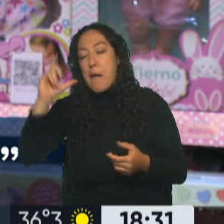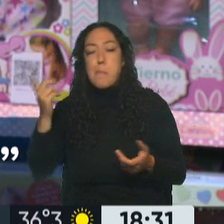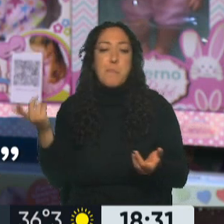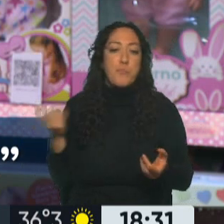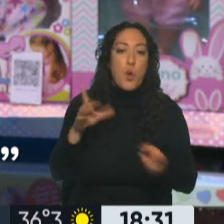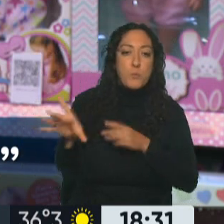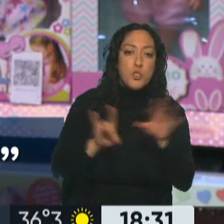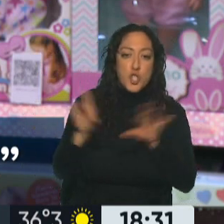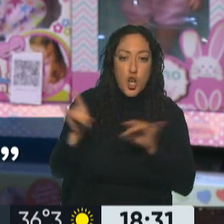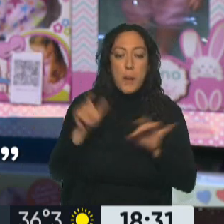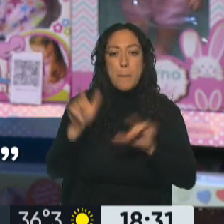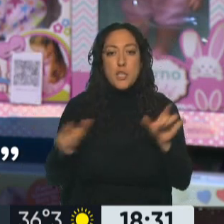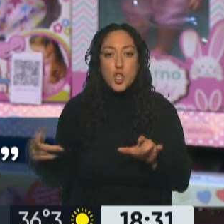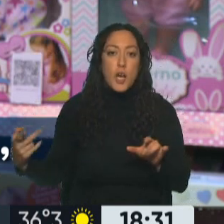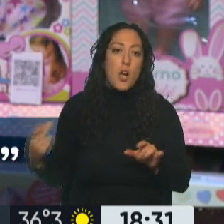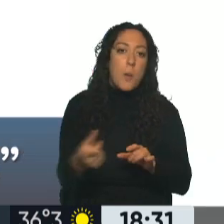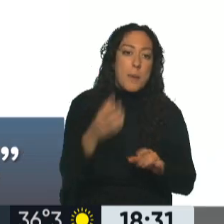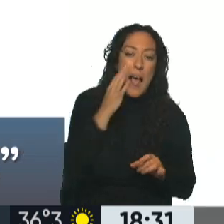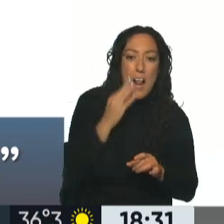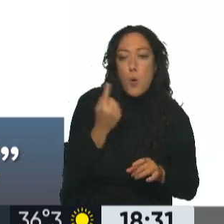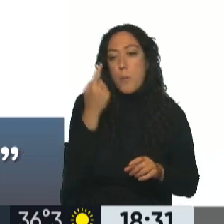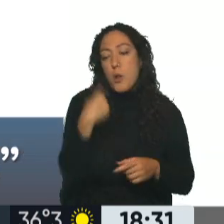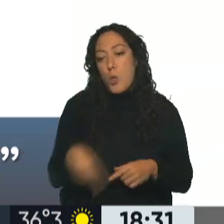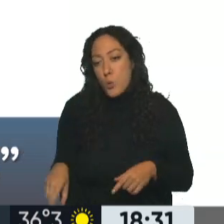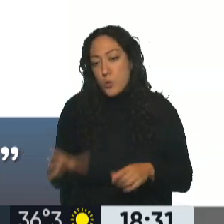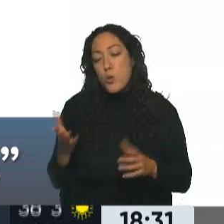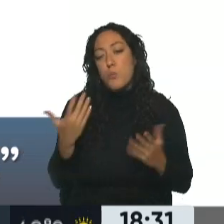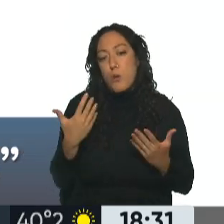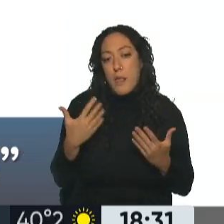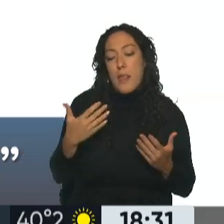opciones para que el cliente lleve algo, un producto adecuado a su bolsillo.